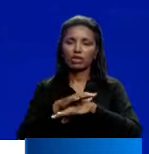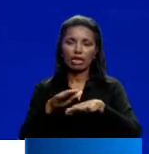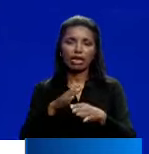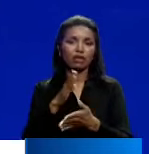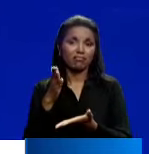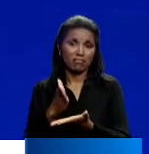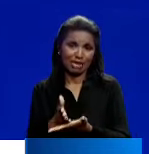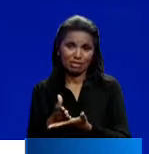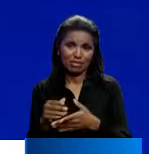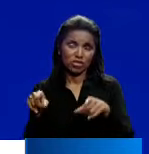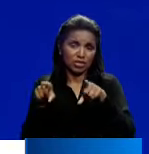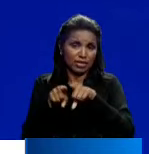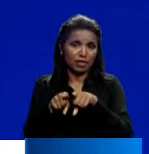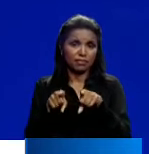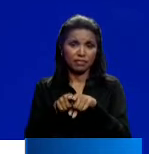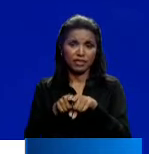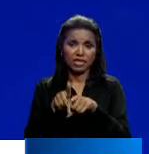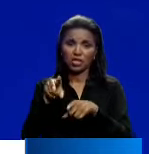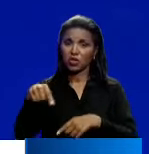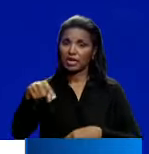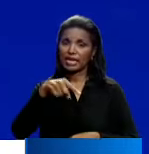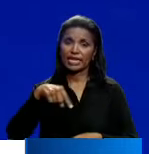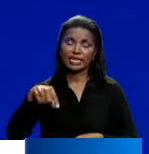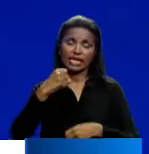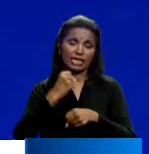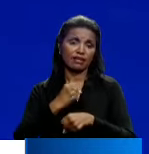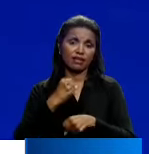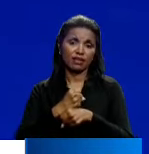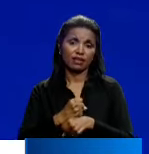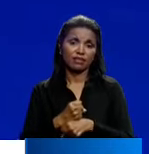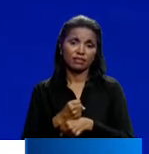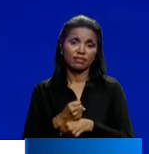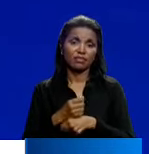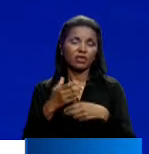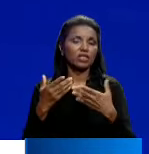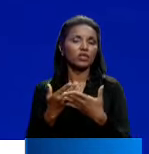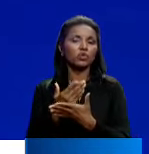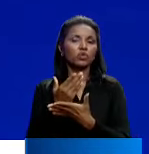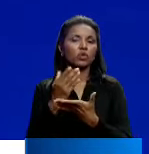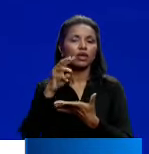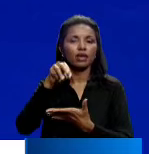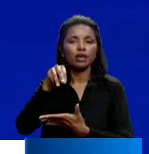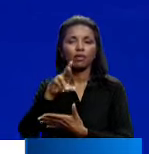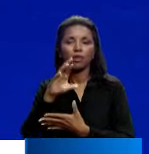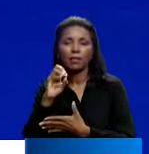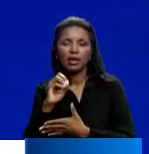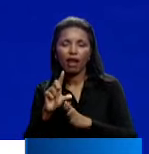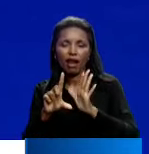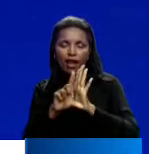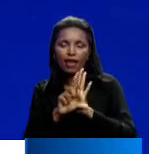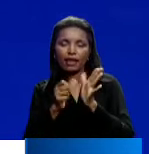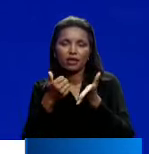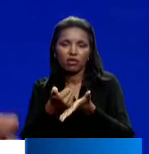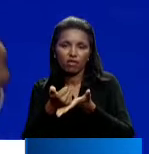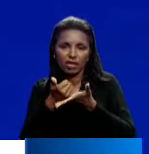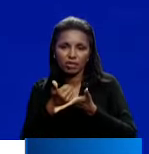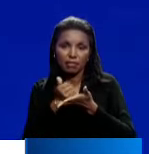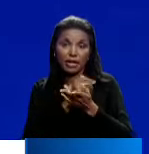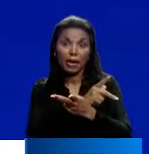sino que se garantice que no regresen. Porque este nuevo marco jurídico nos dará las normas que necesitamos